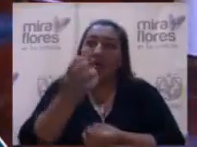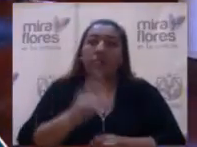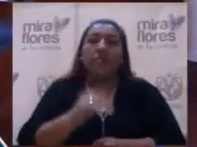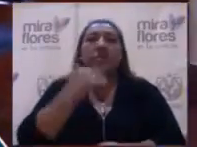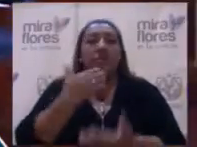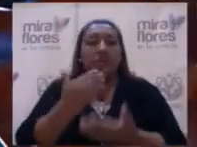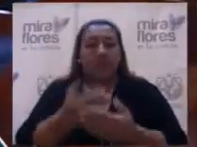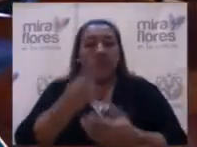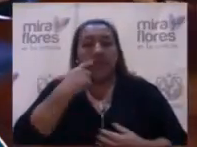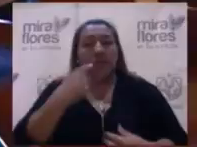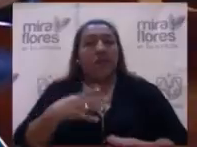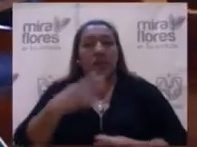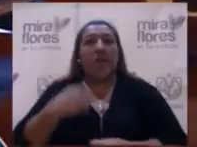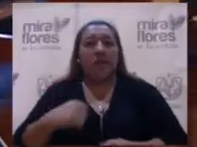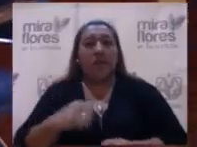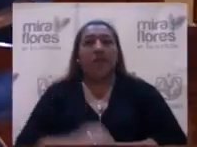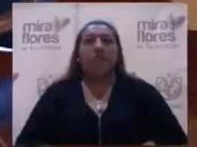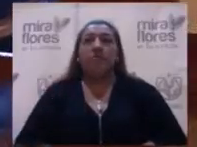Gracias, señor alcalde.